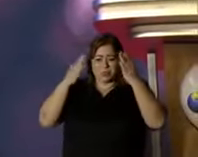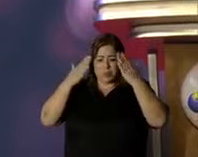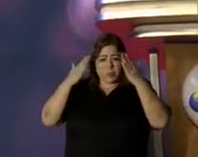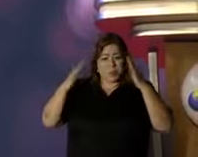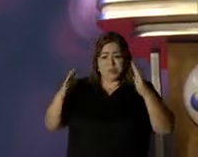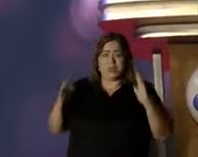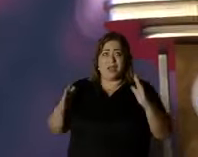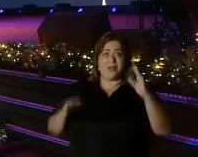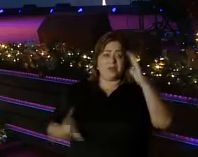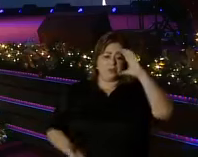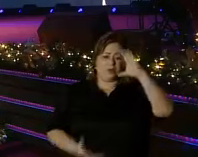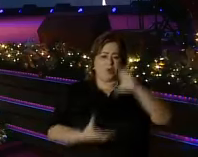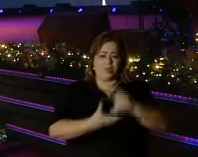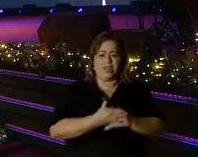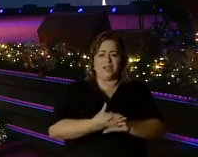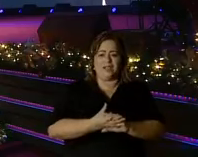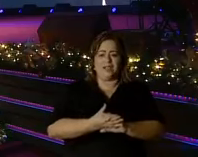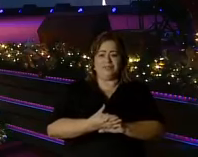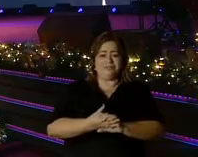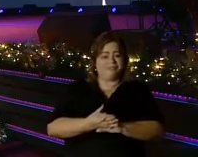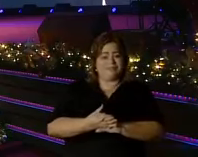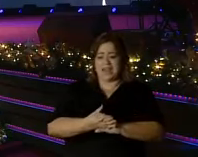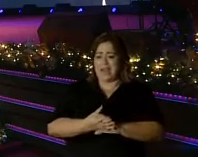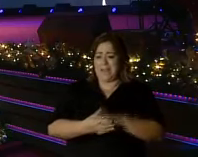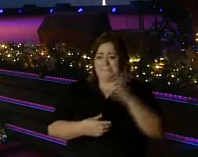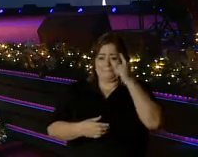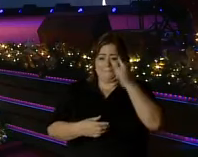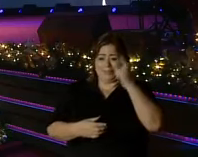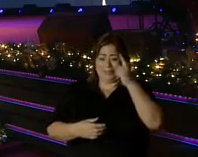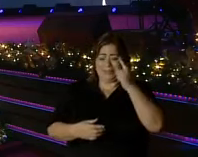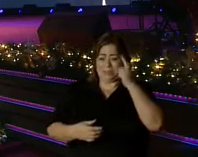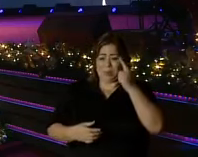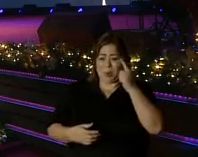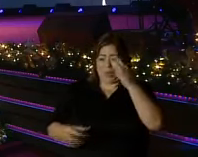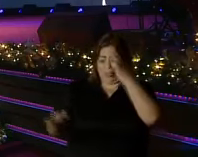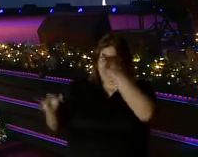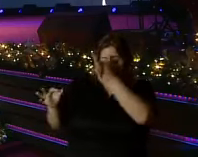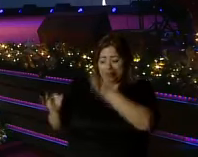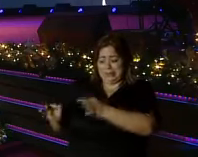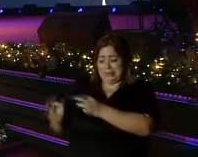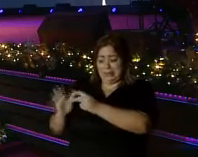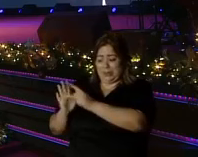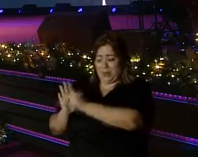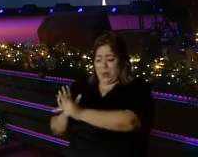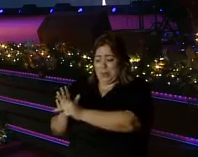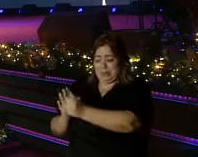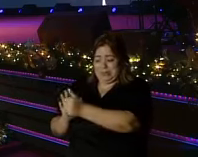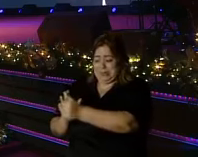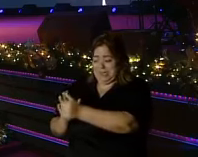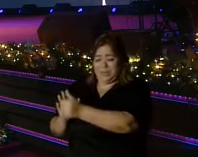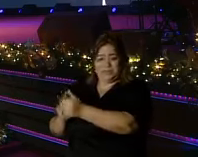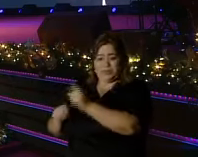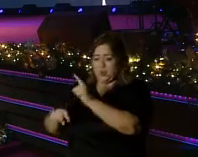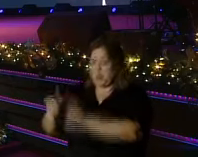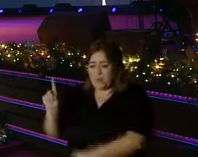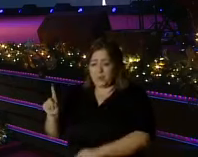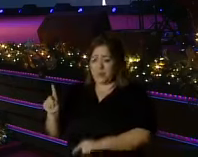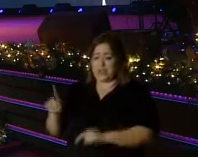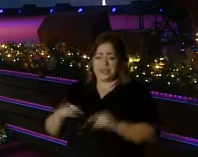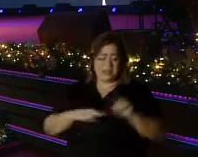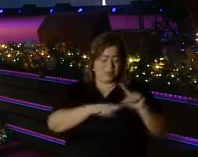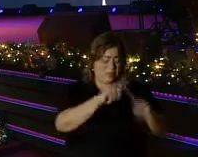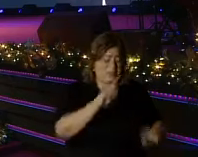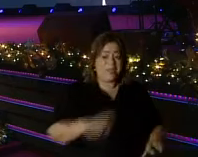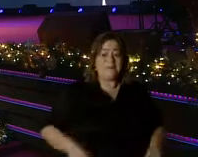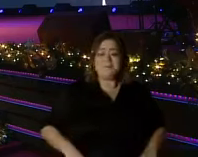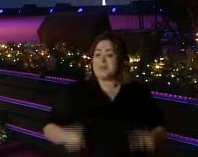creen, se están matando la gente, suicidando, no dejan ni que el COVID llegue, se mueren antes. Hermano, vamos a vivir